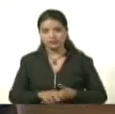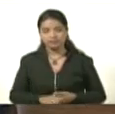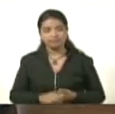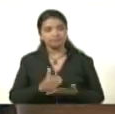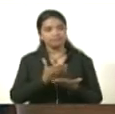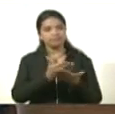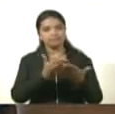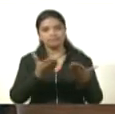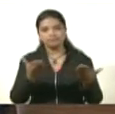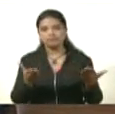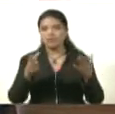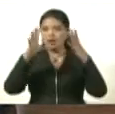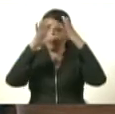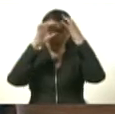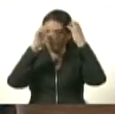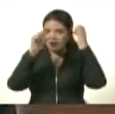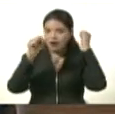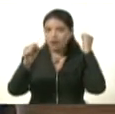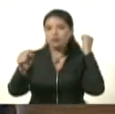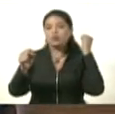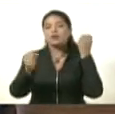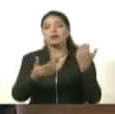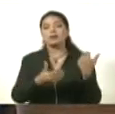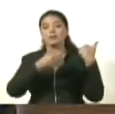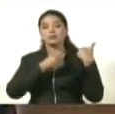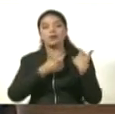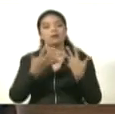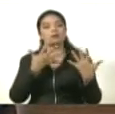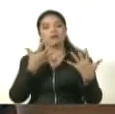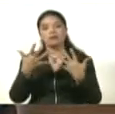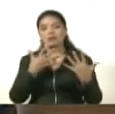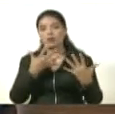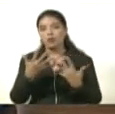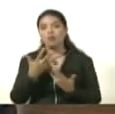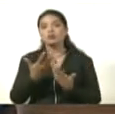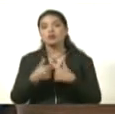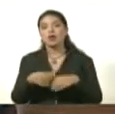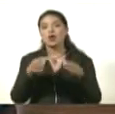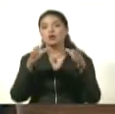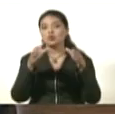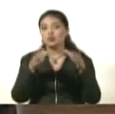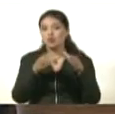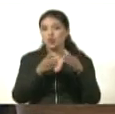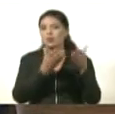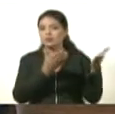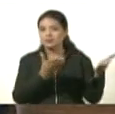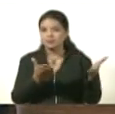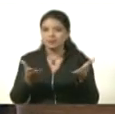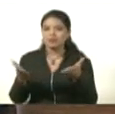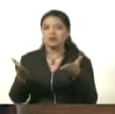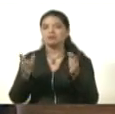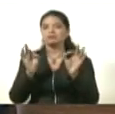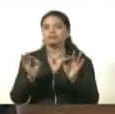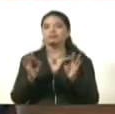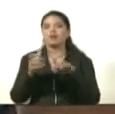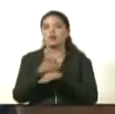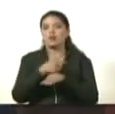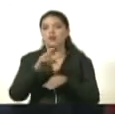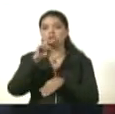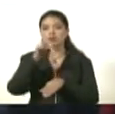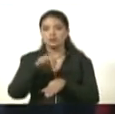Excelentísimos señores embajadores, honorables encargados de negocios y representantes del cuerpo diplomático acreditados ante el Gobierno